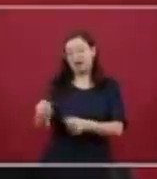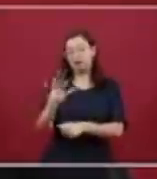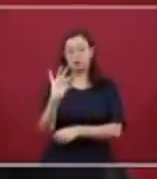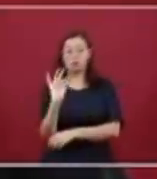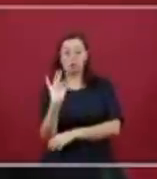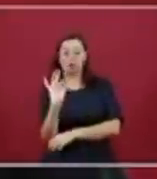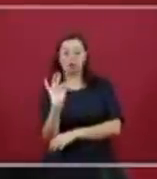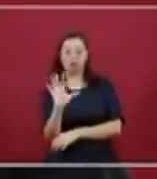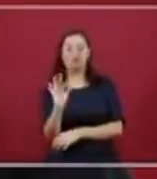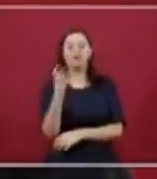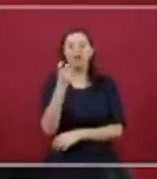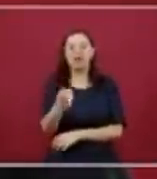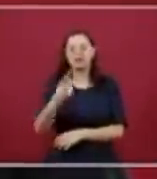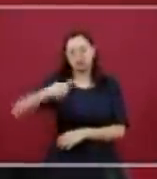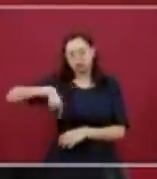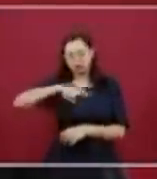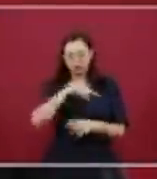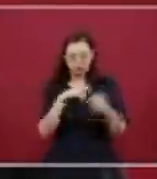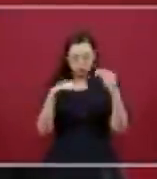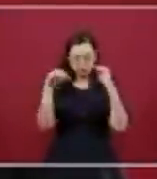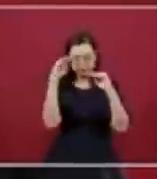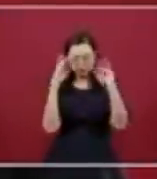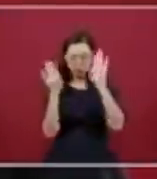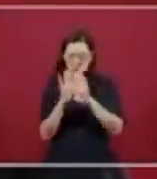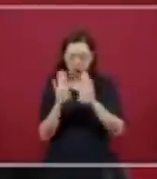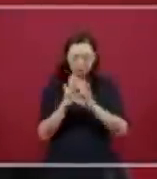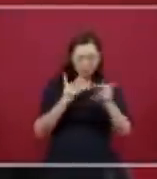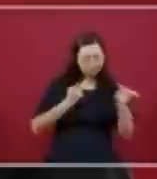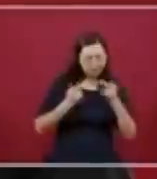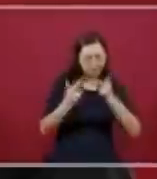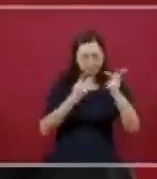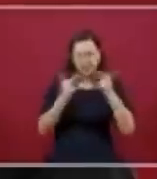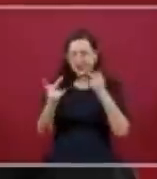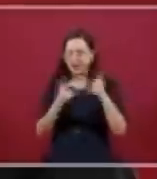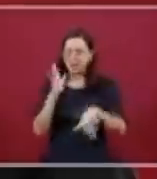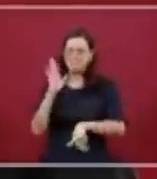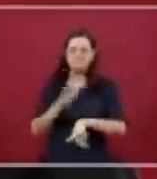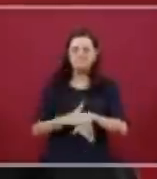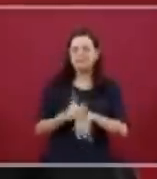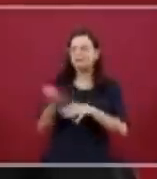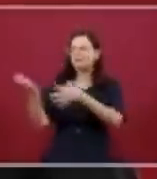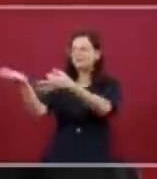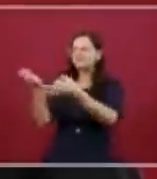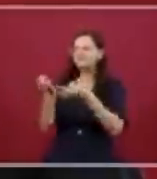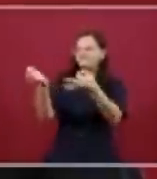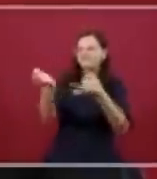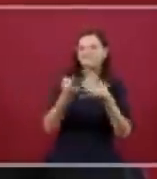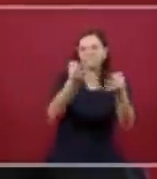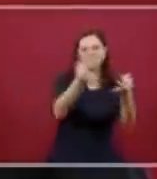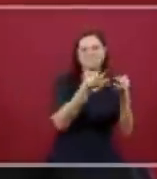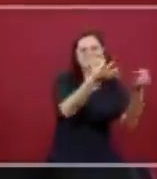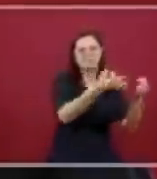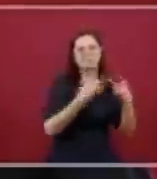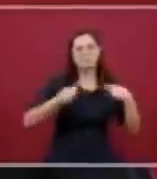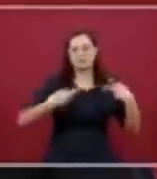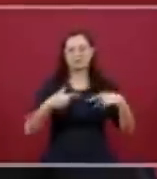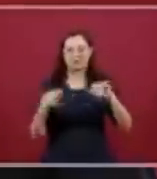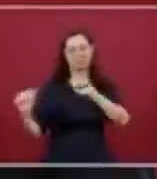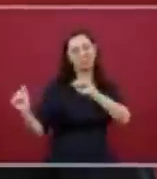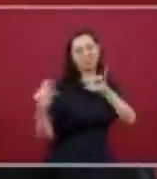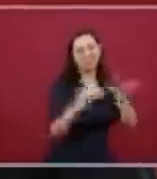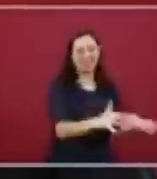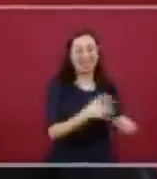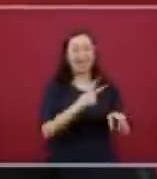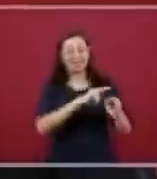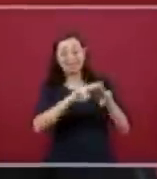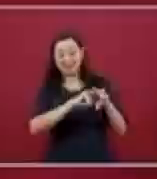programas de atractivos ancla para poder desarrollar y estar preparados cuando termine el tren, pues ya